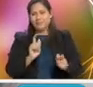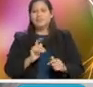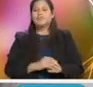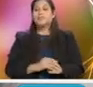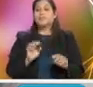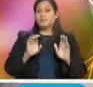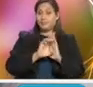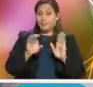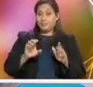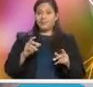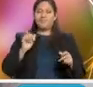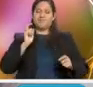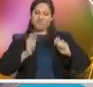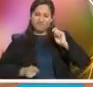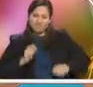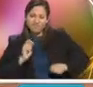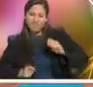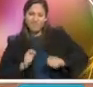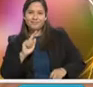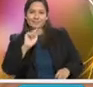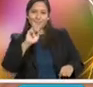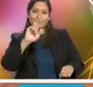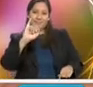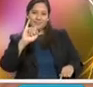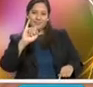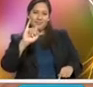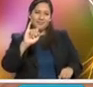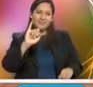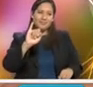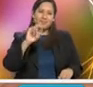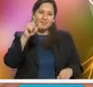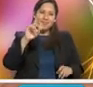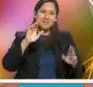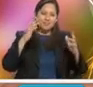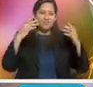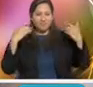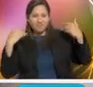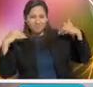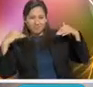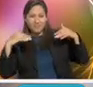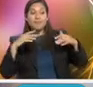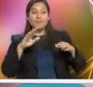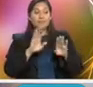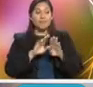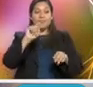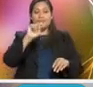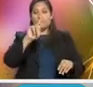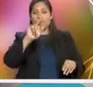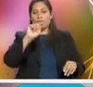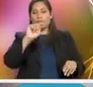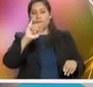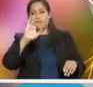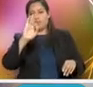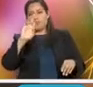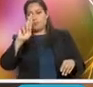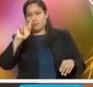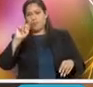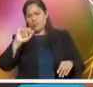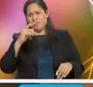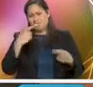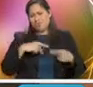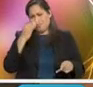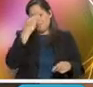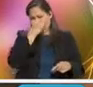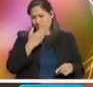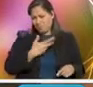había, por ejemplo, las tocadas de Luzbel, las tocadas del Tri, pues seguían un poco en los hoyos funky, pero ahí en el Look, en el Tutti Frutti, iba un poco gente de todo, pero